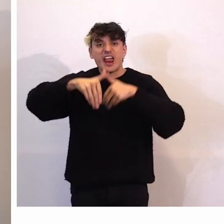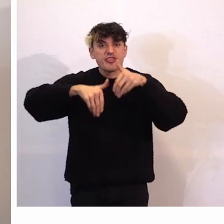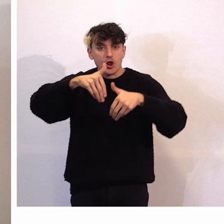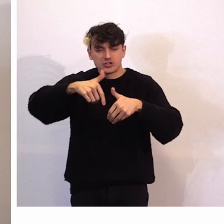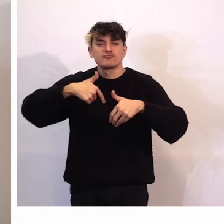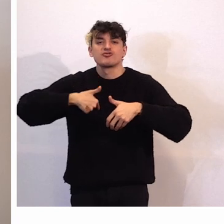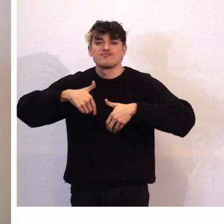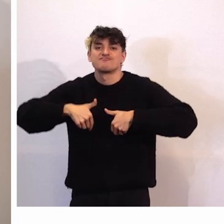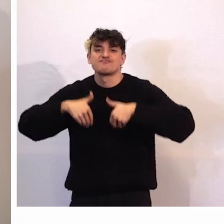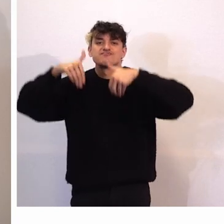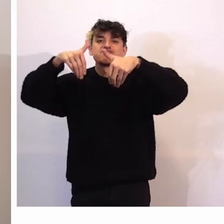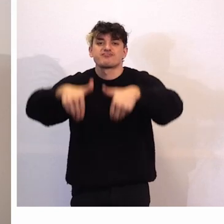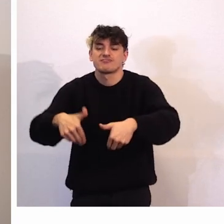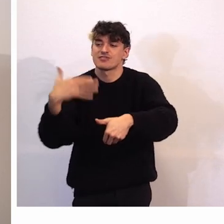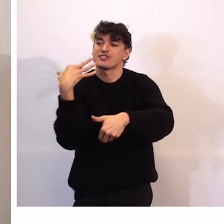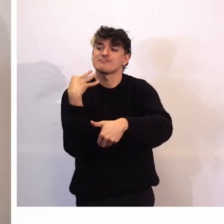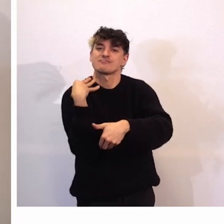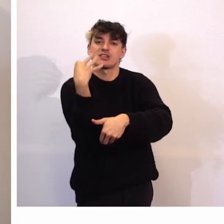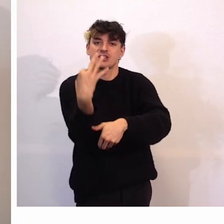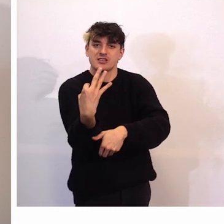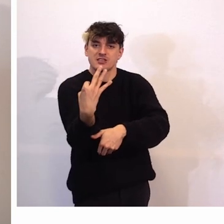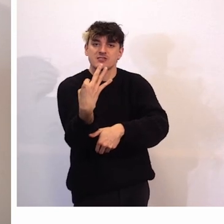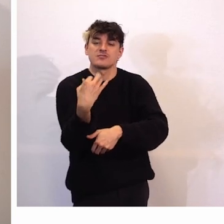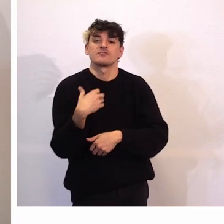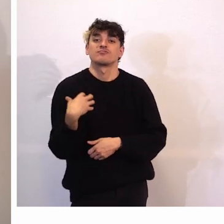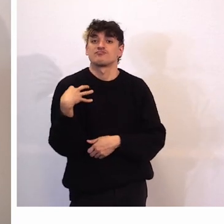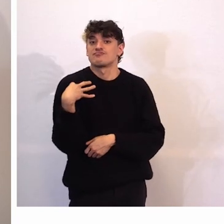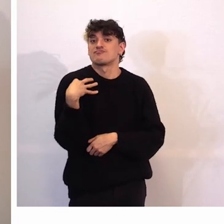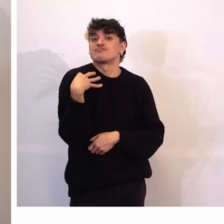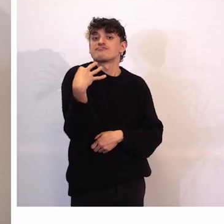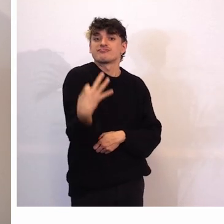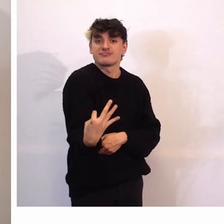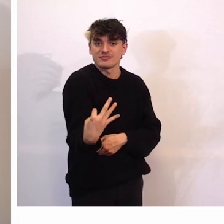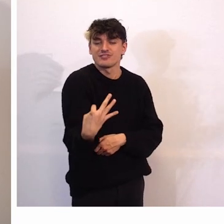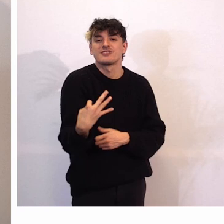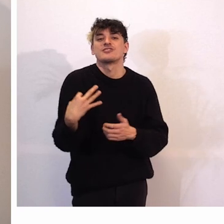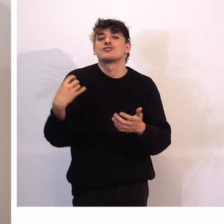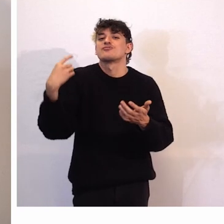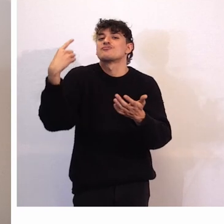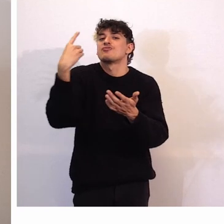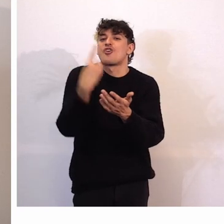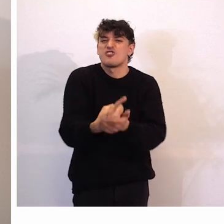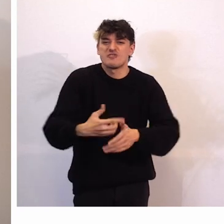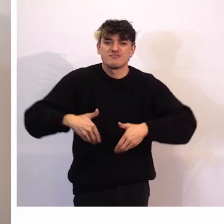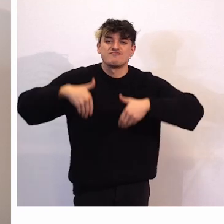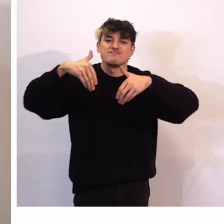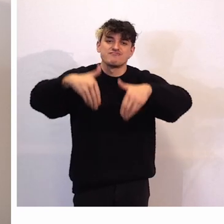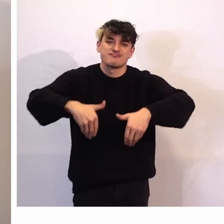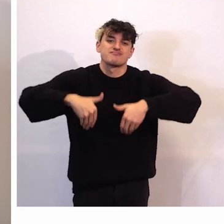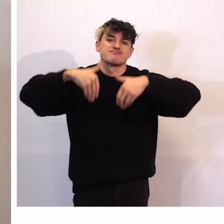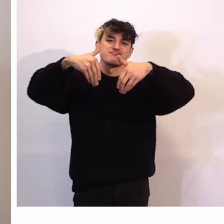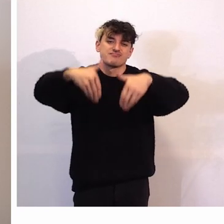fui elegido. Tanto fui elegido que me volví a presentar, y ya llevo